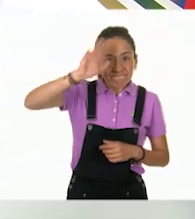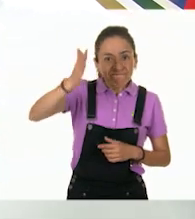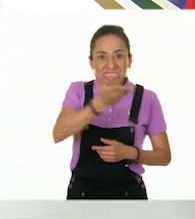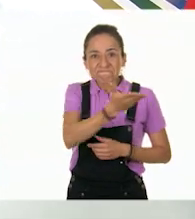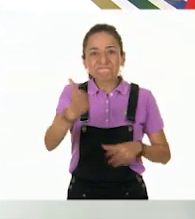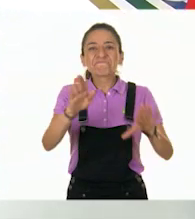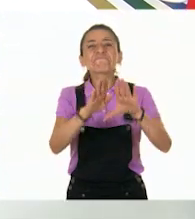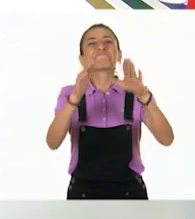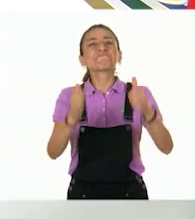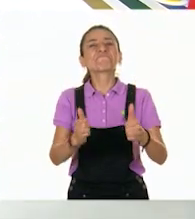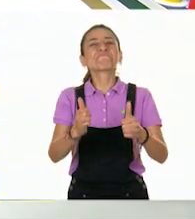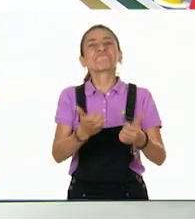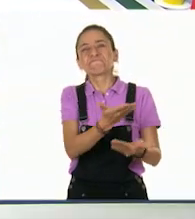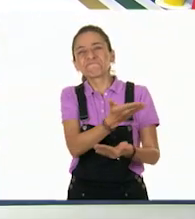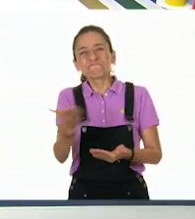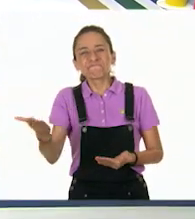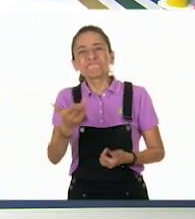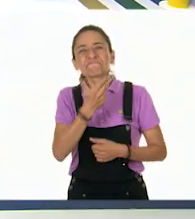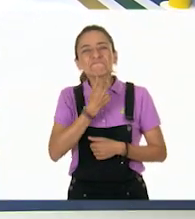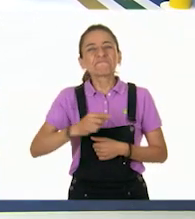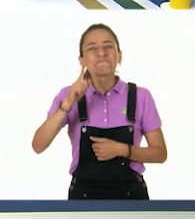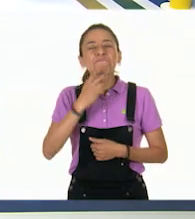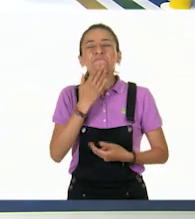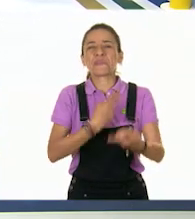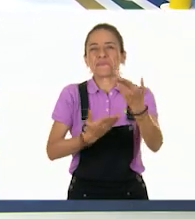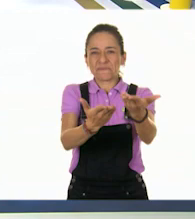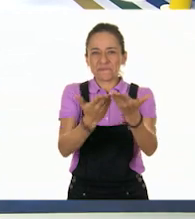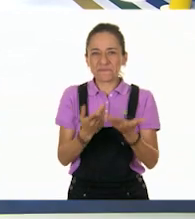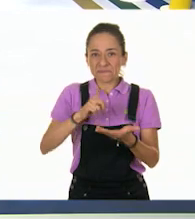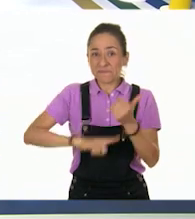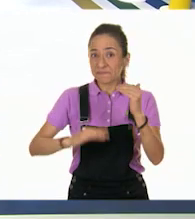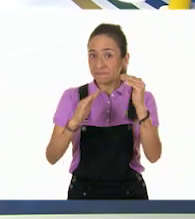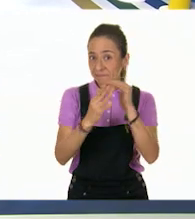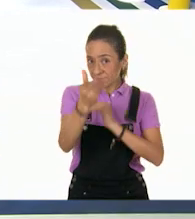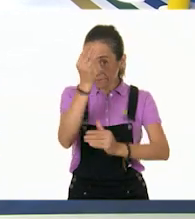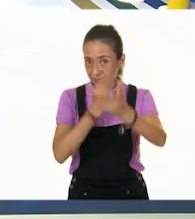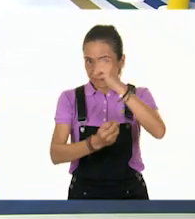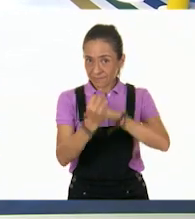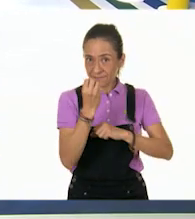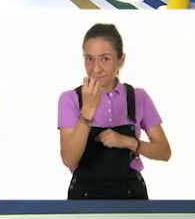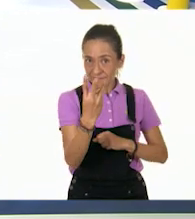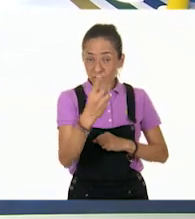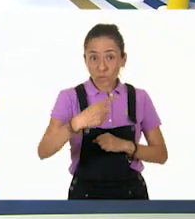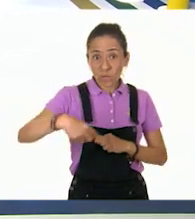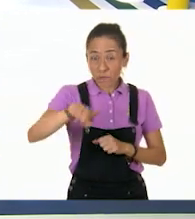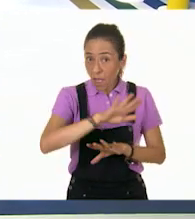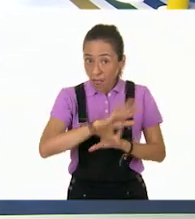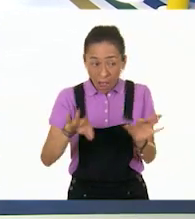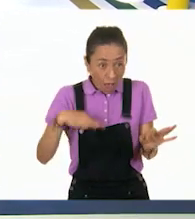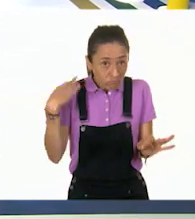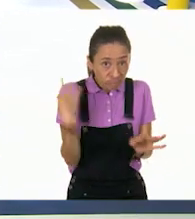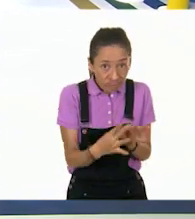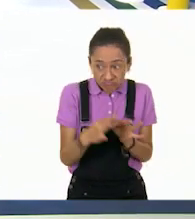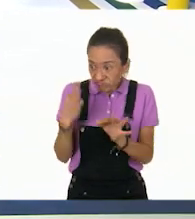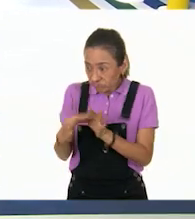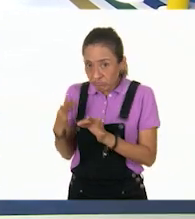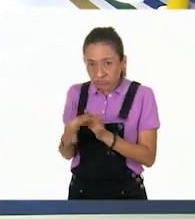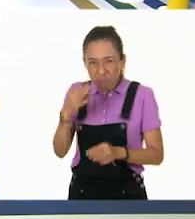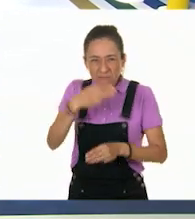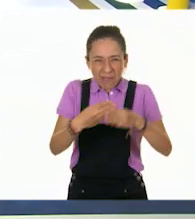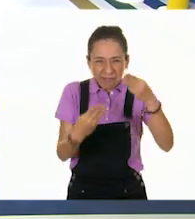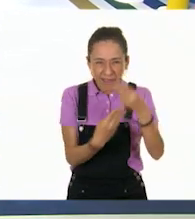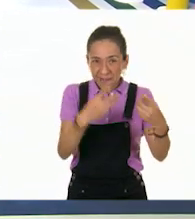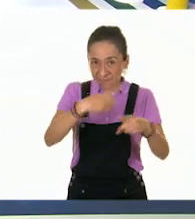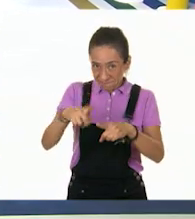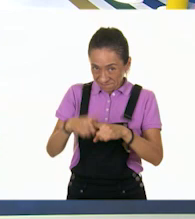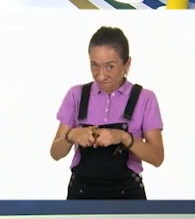están? Bienvenidas y bienvenidos a Aprende en Casa 3. Y espero que ya tengan todo su material listo y todas las ganas de comenzar con esta